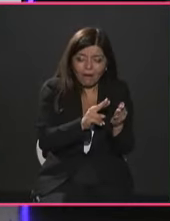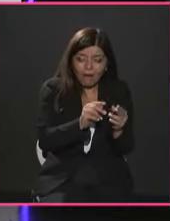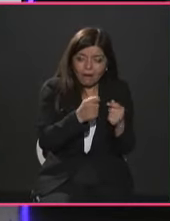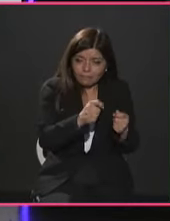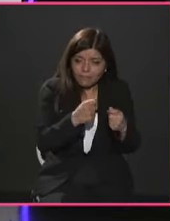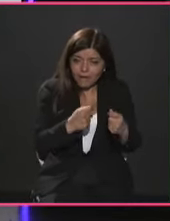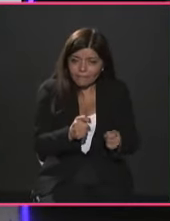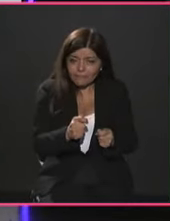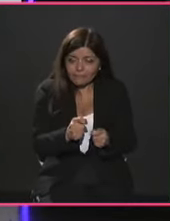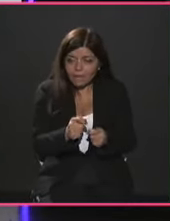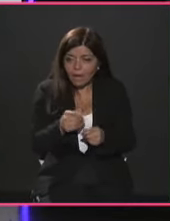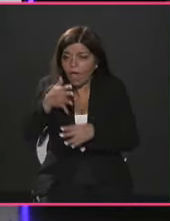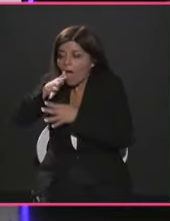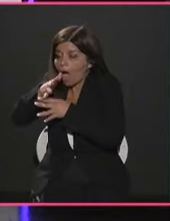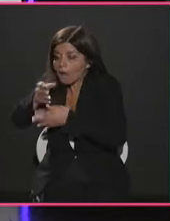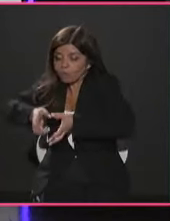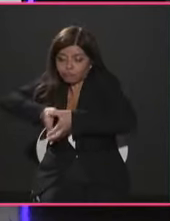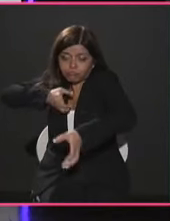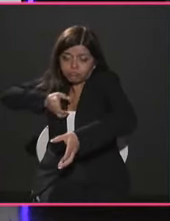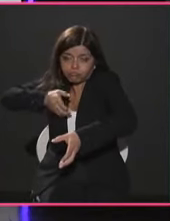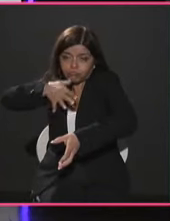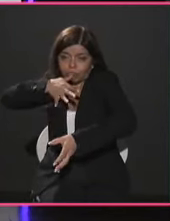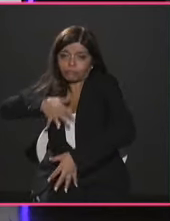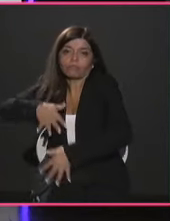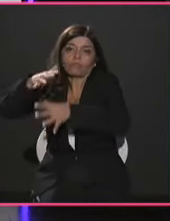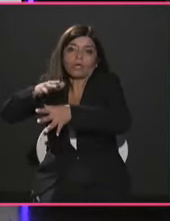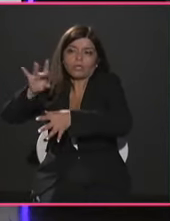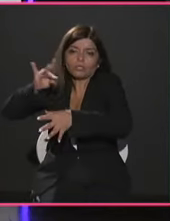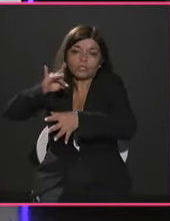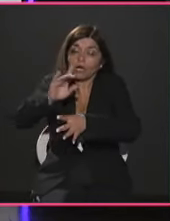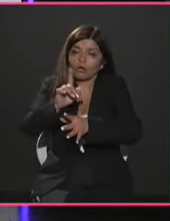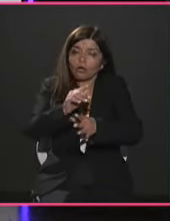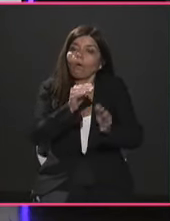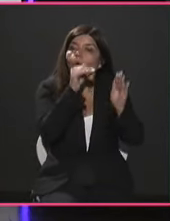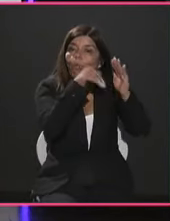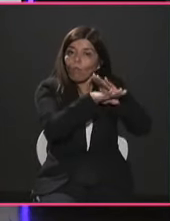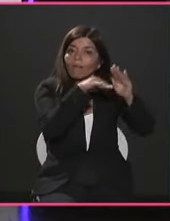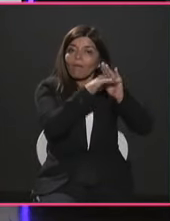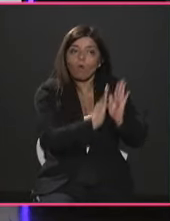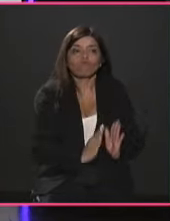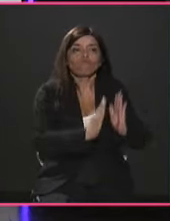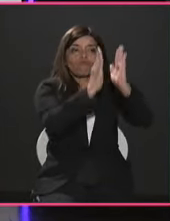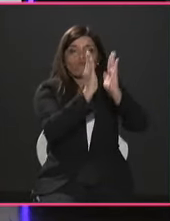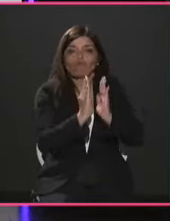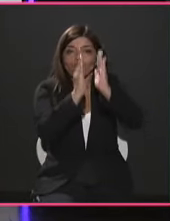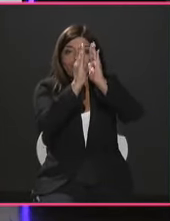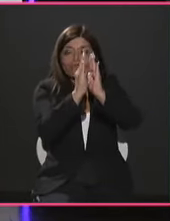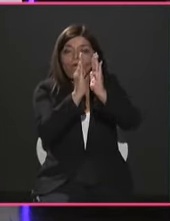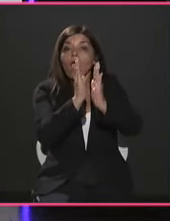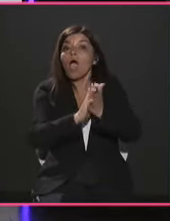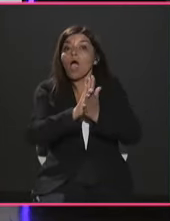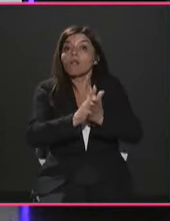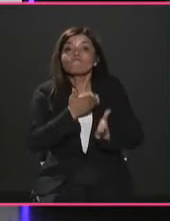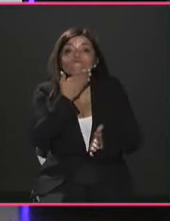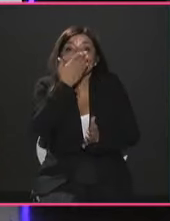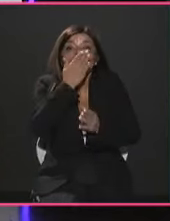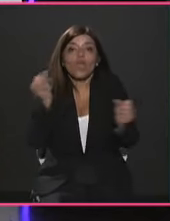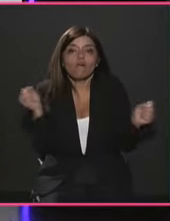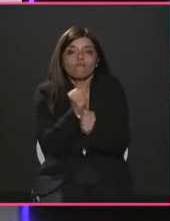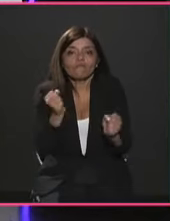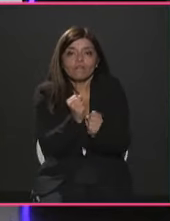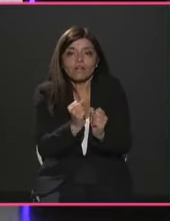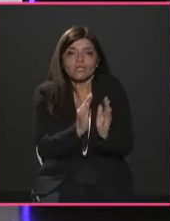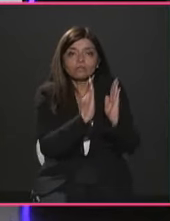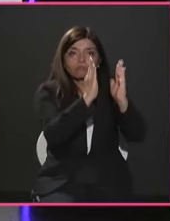agua de desagüe o quizás en pantanos para poder encontrar estos sino que los tenemos guardados en un refrigerador en un Freezer donde